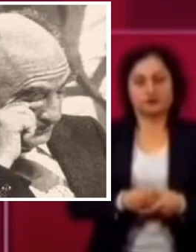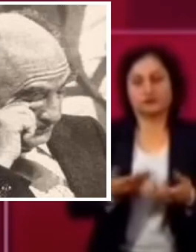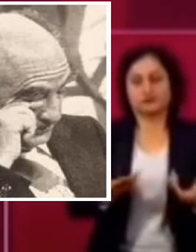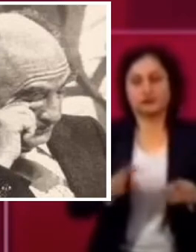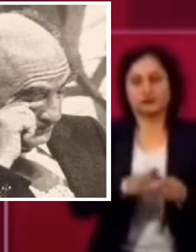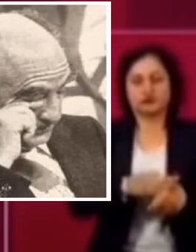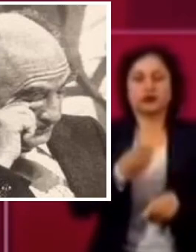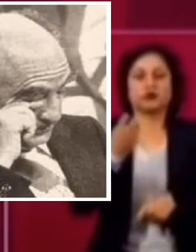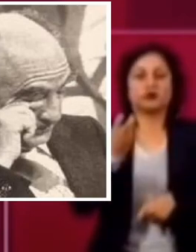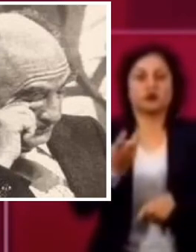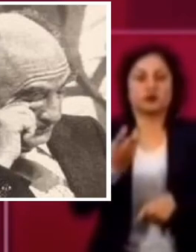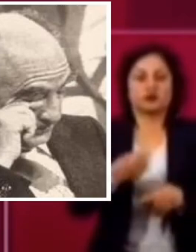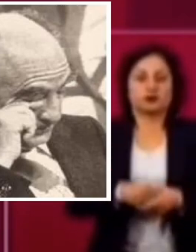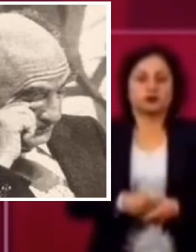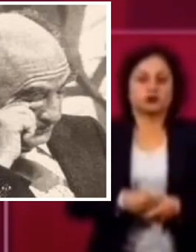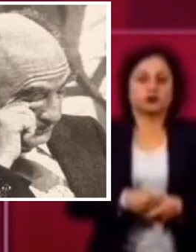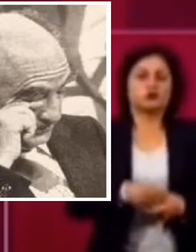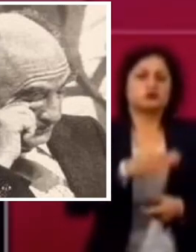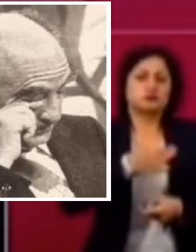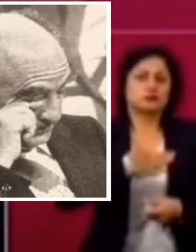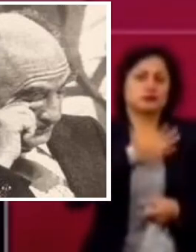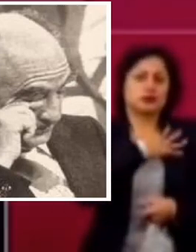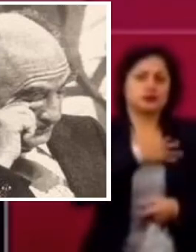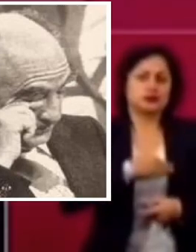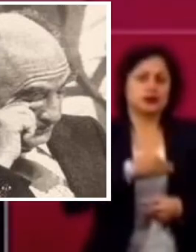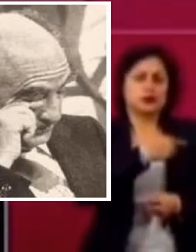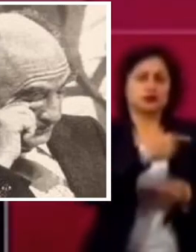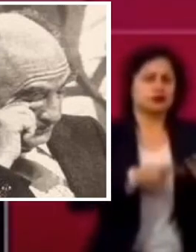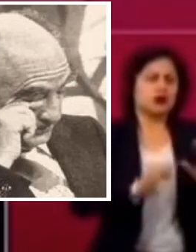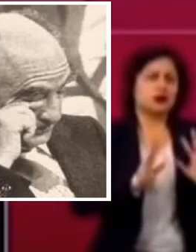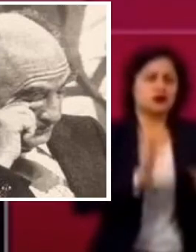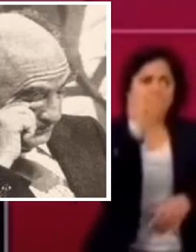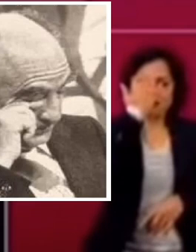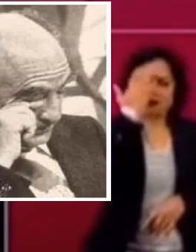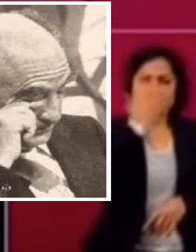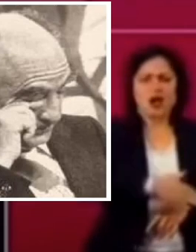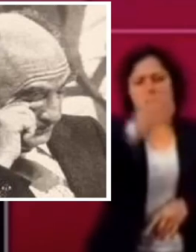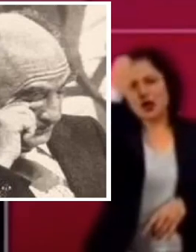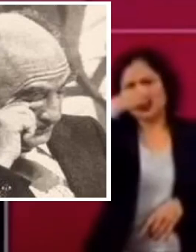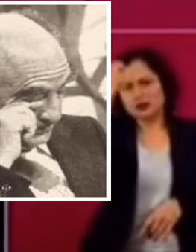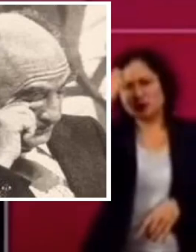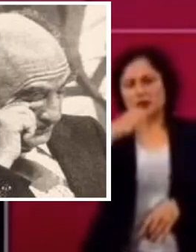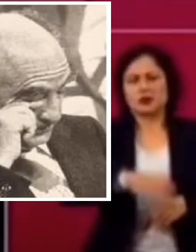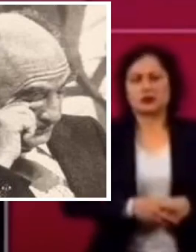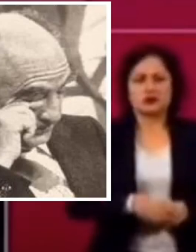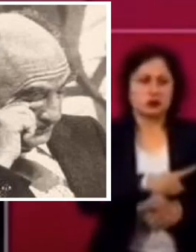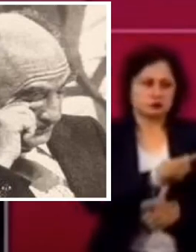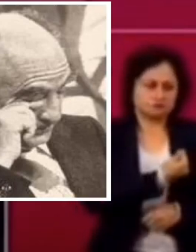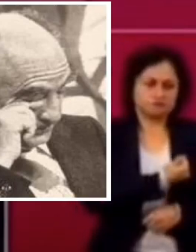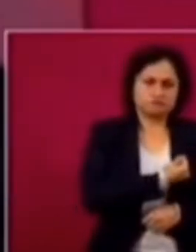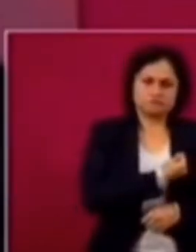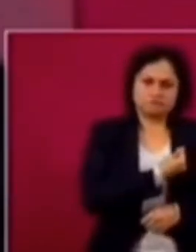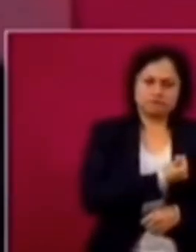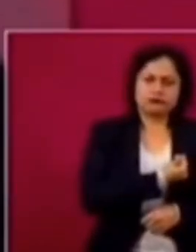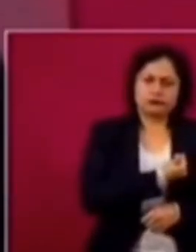Manuel López Obrador, pues ambos han llorado a nivel nacional, aunque uno más que otro. Y